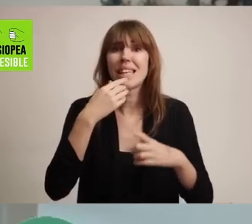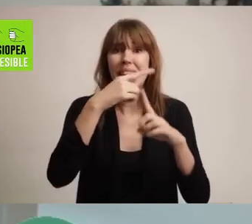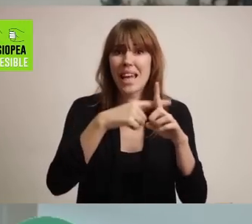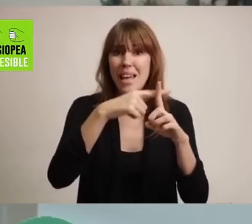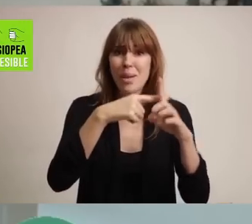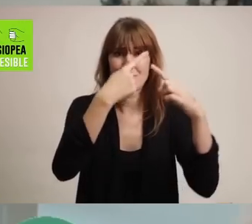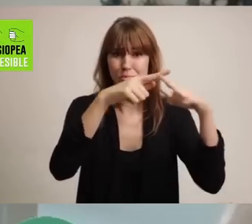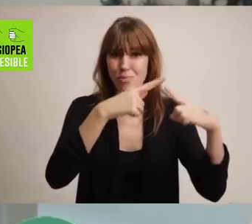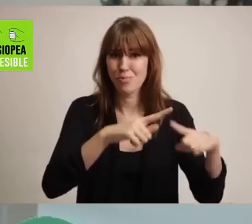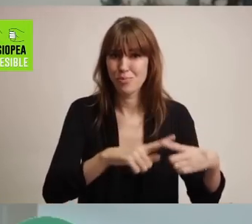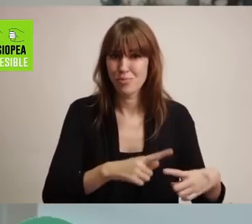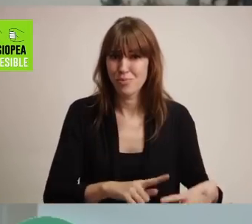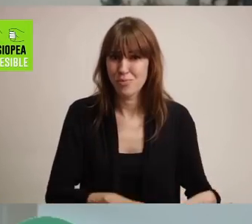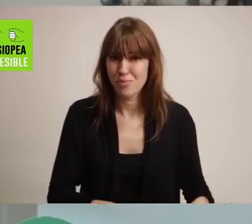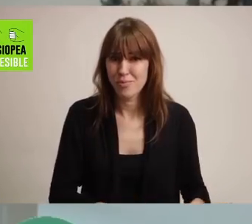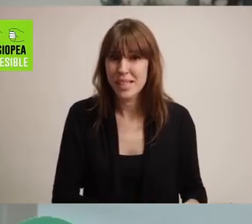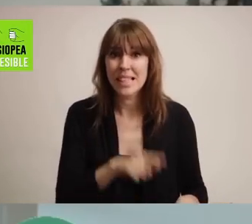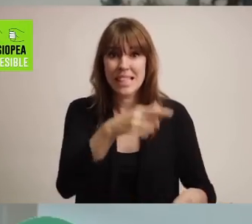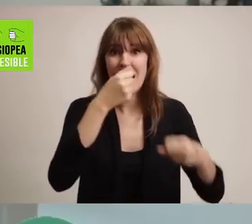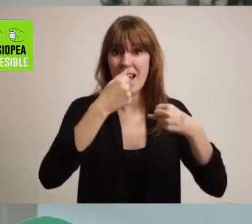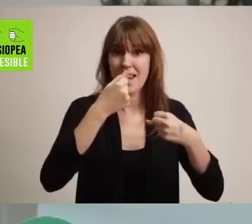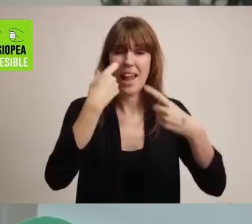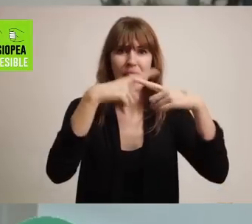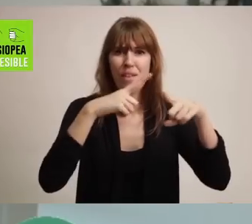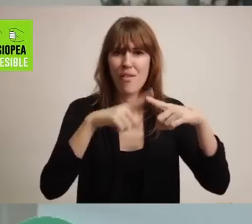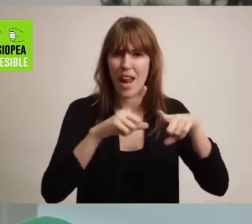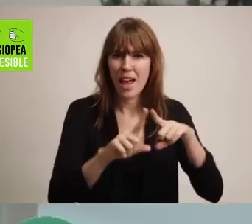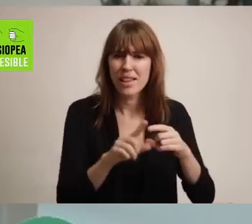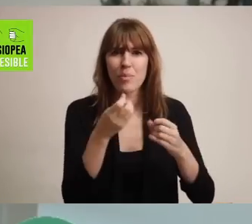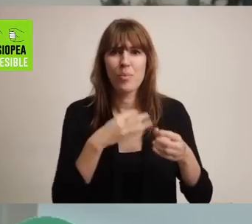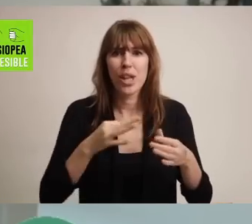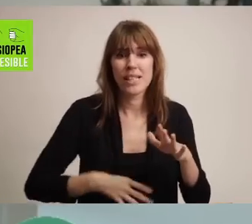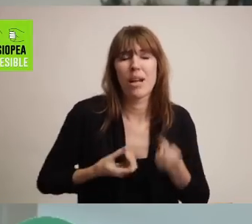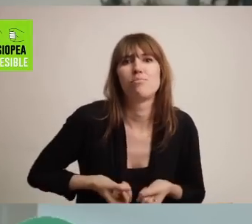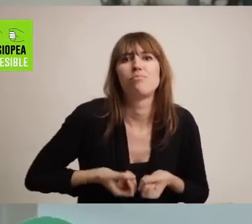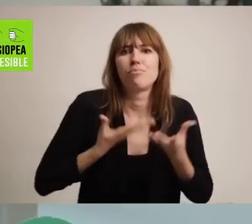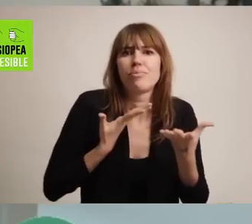son formas diferentes de manifestarse esa energía de una manera más densa o más sutil,